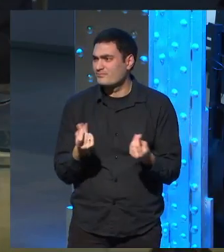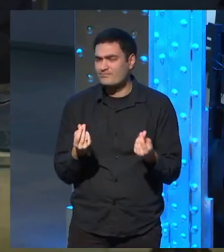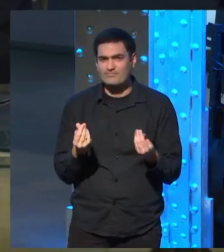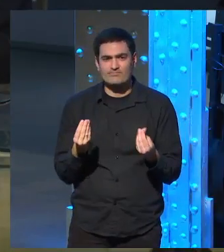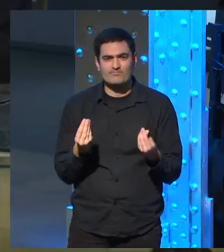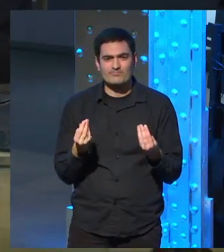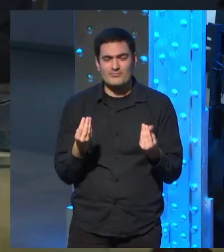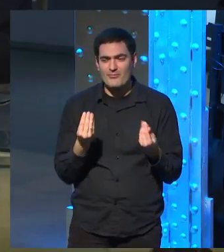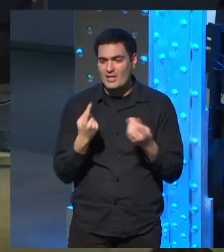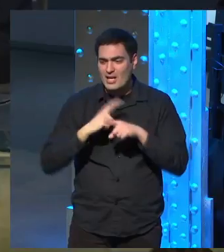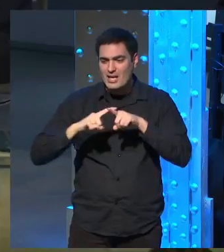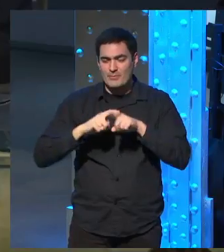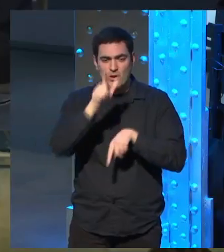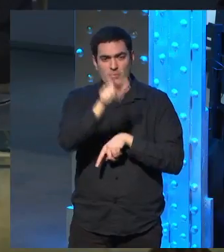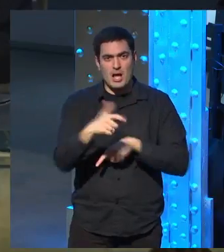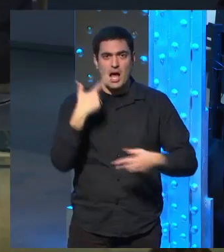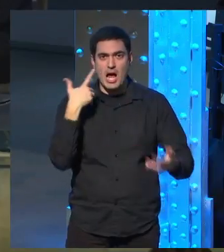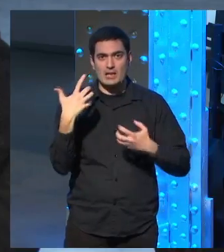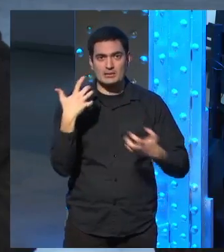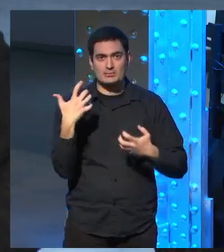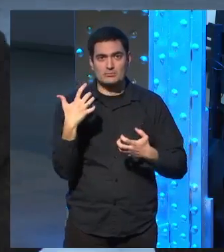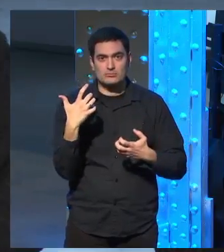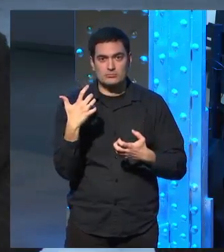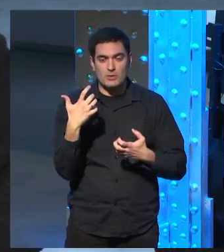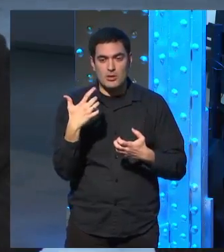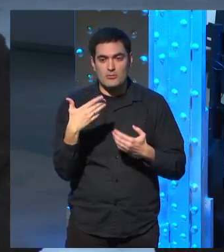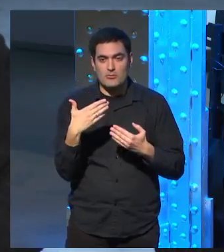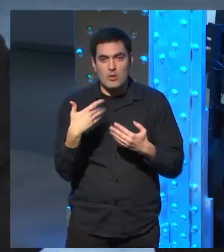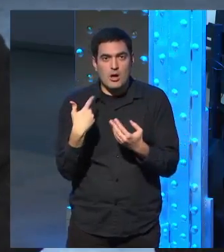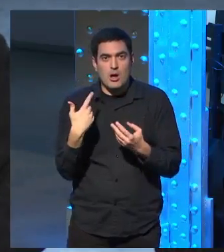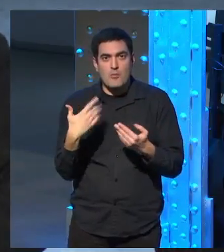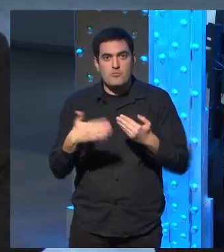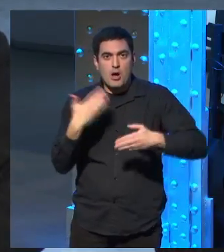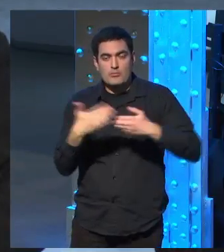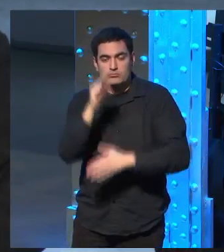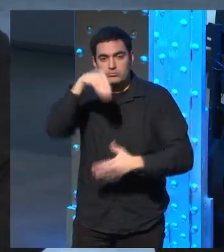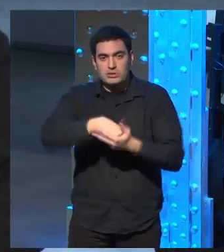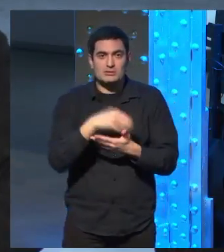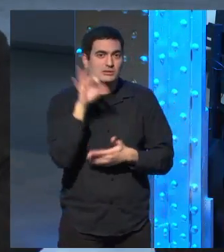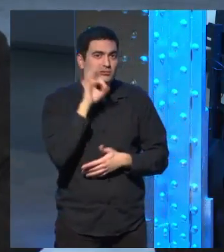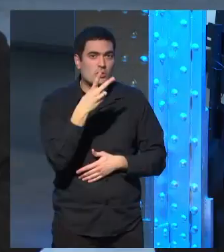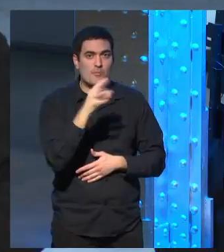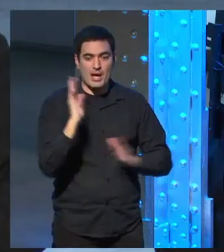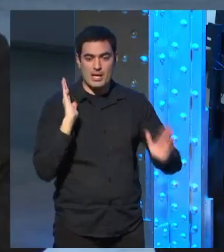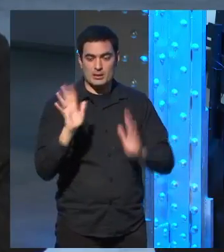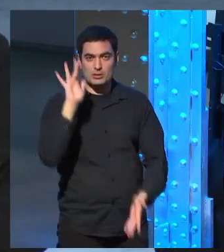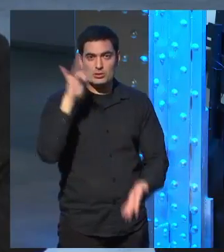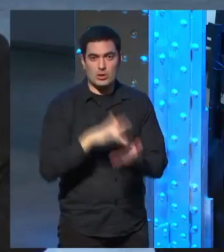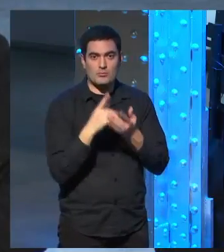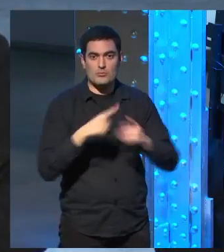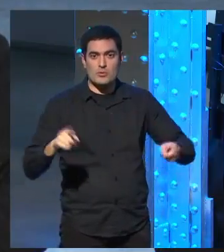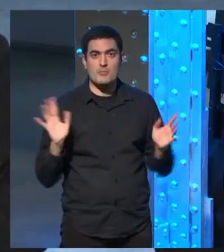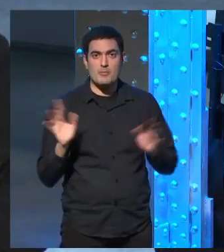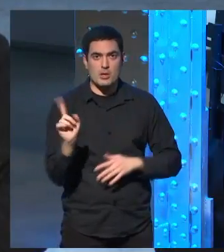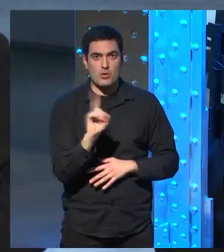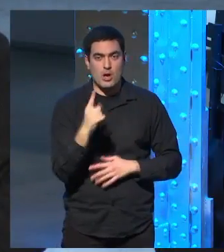este tipo de artistas, este círculo estético de la modernidad de la primera mitad del siglo XX, no solamente en música, sino en todas